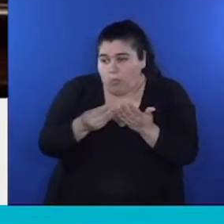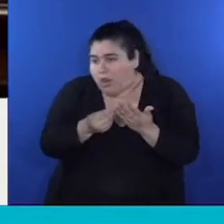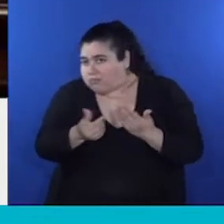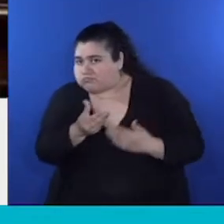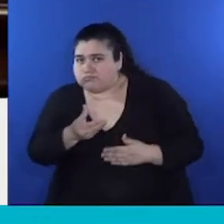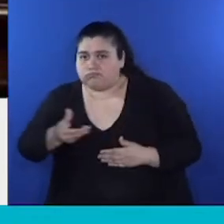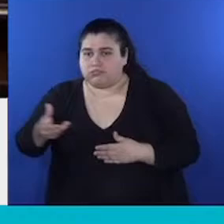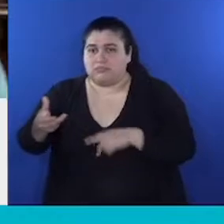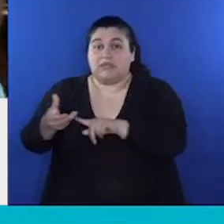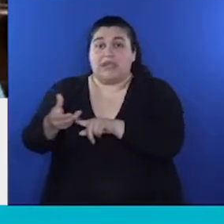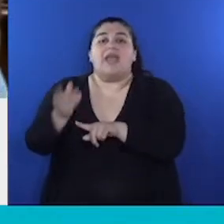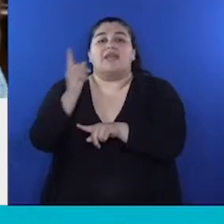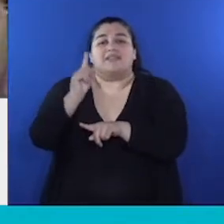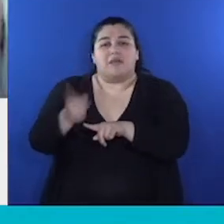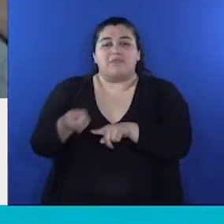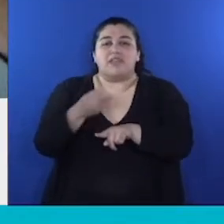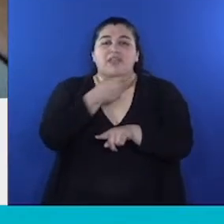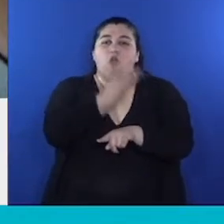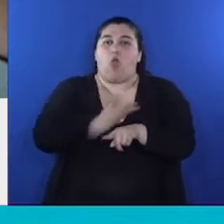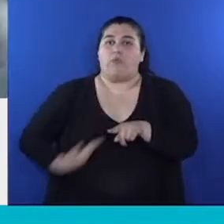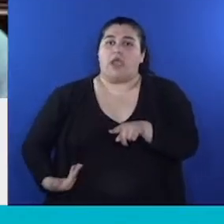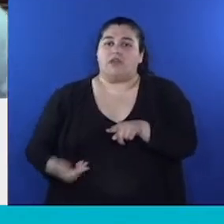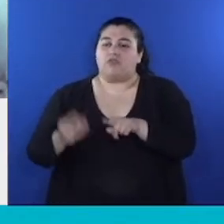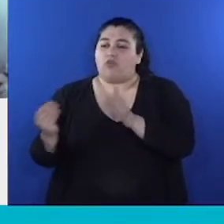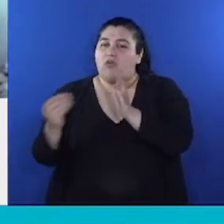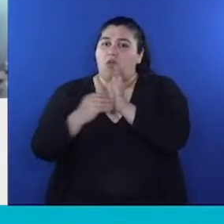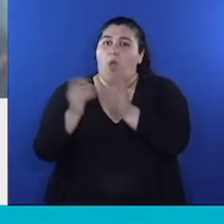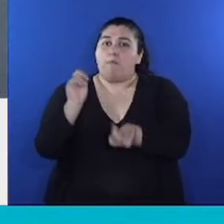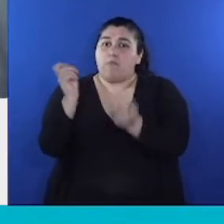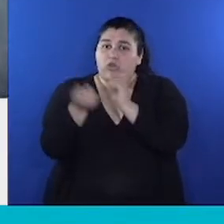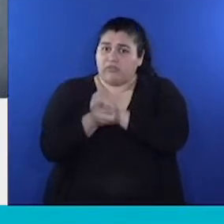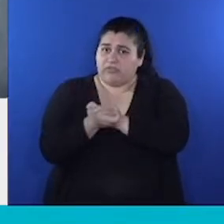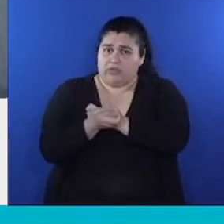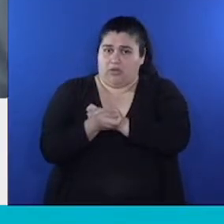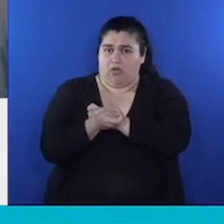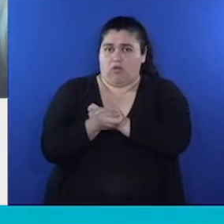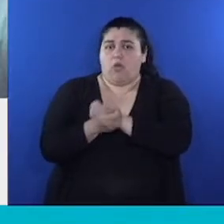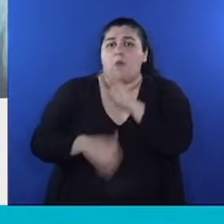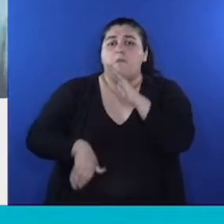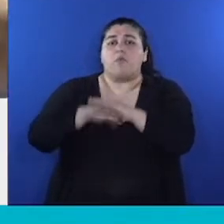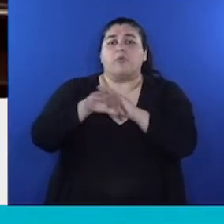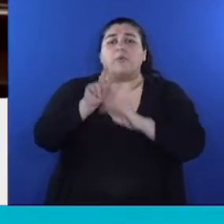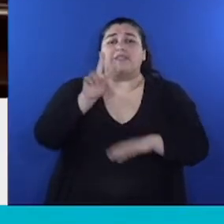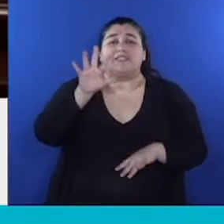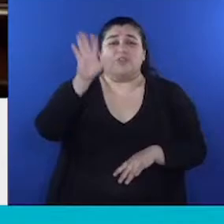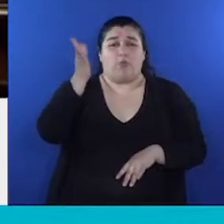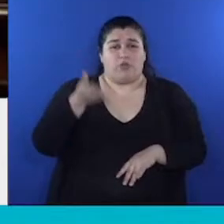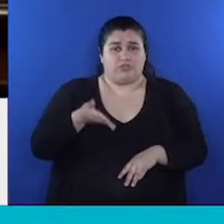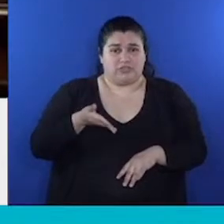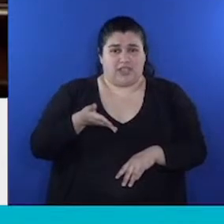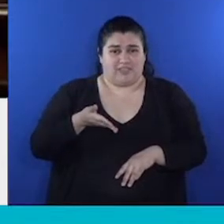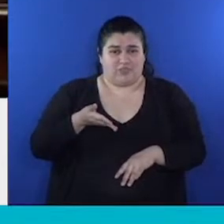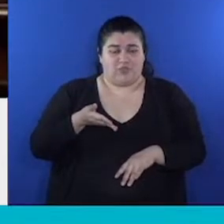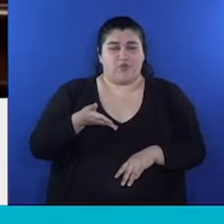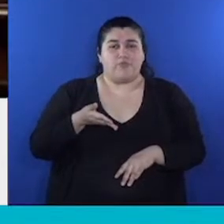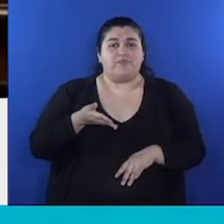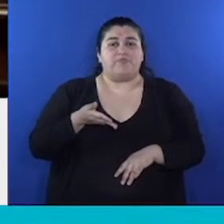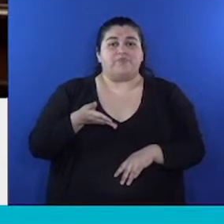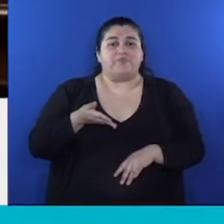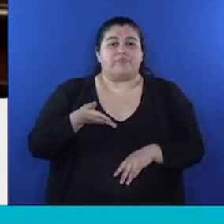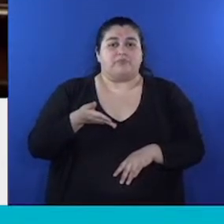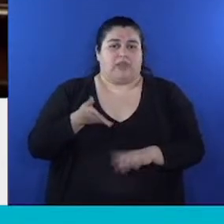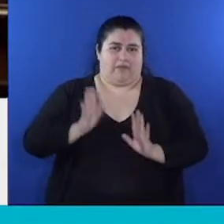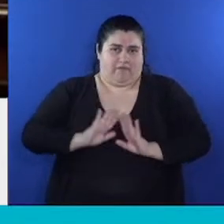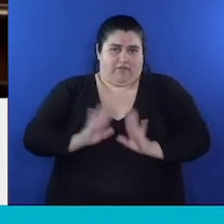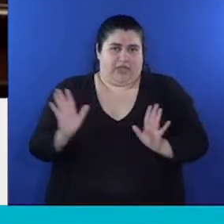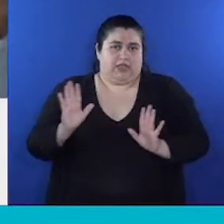se elimina la posibilidad de que el Ejecutivo modifique el tope del 25% que se le pone. Ya no queda a